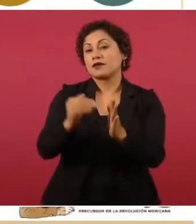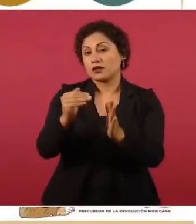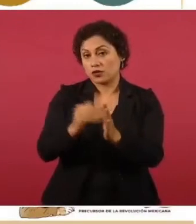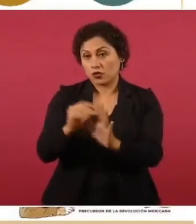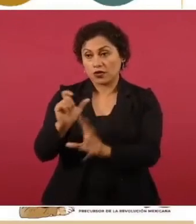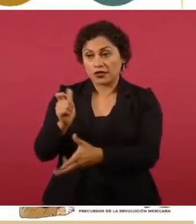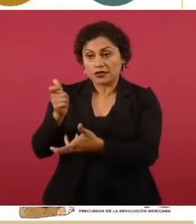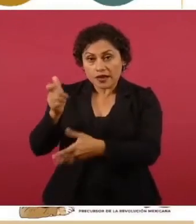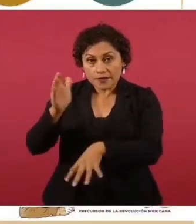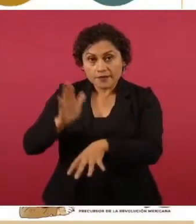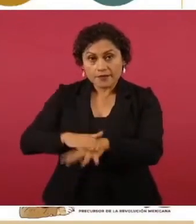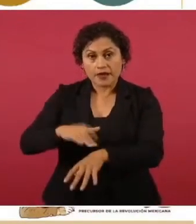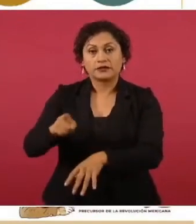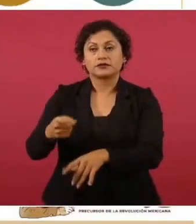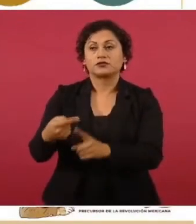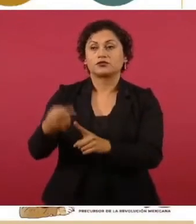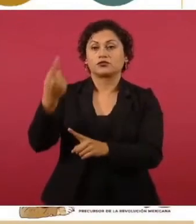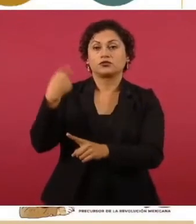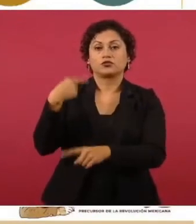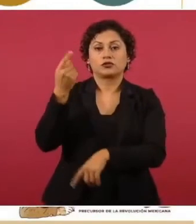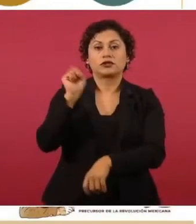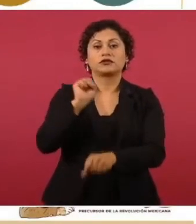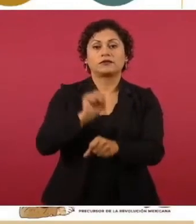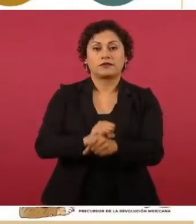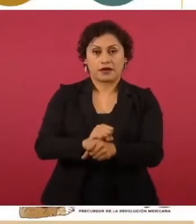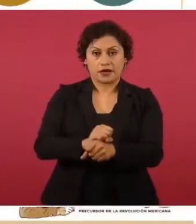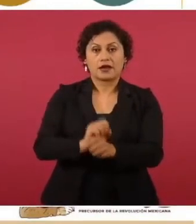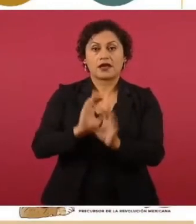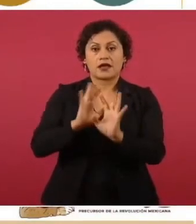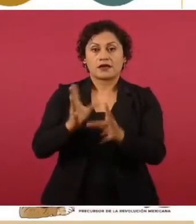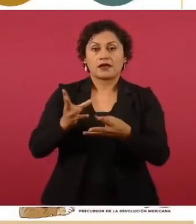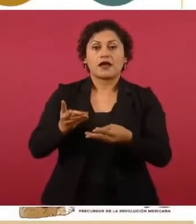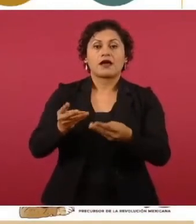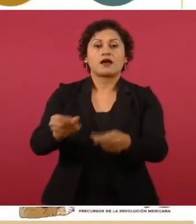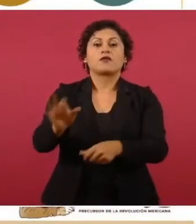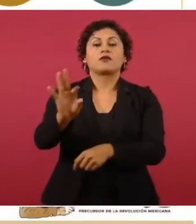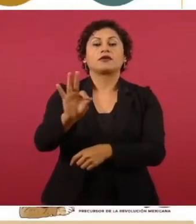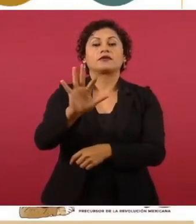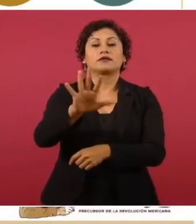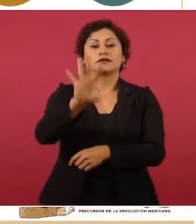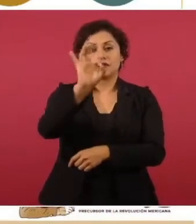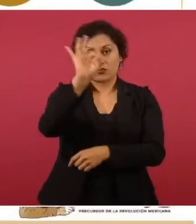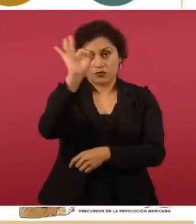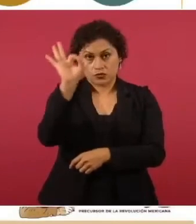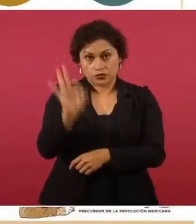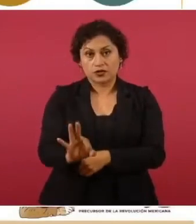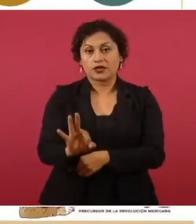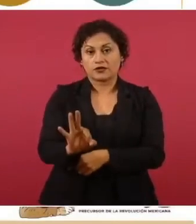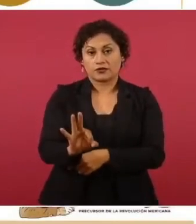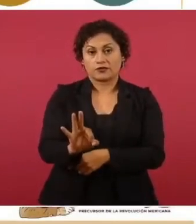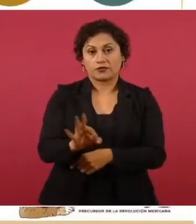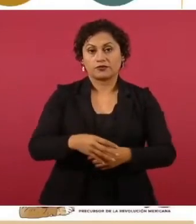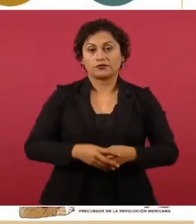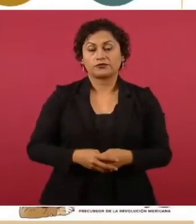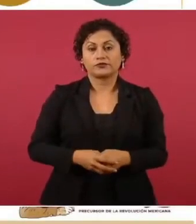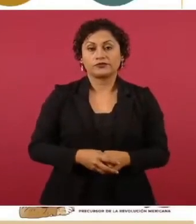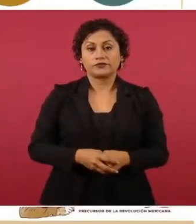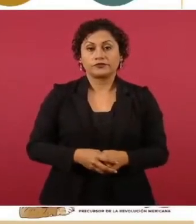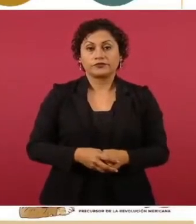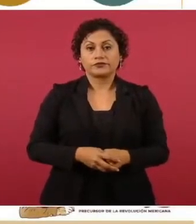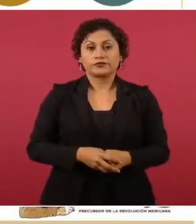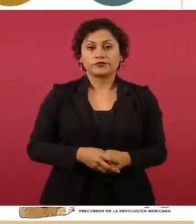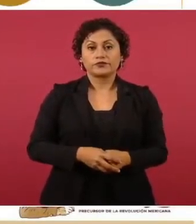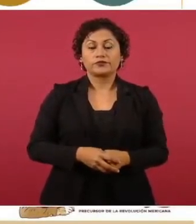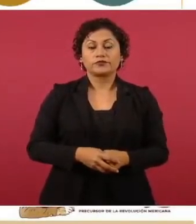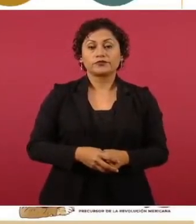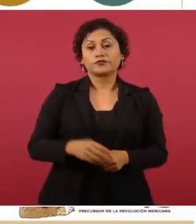respecto a la semana pasada. Se avanzó a un ejercicio del 45% de este total. Y